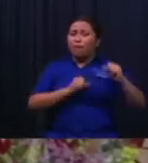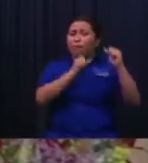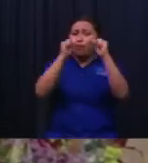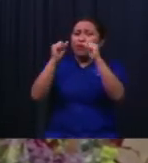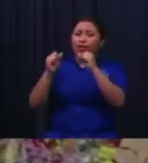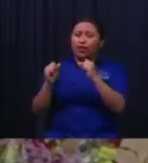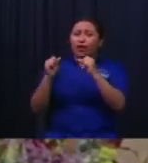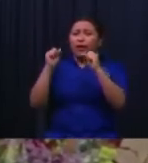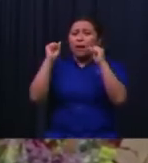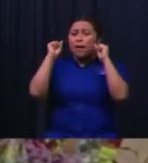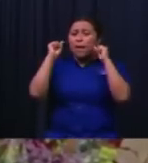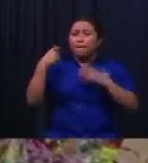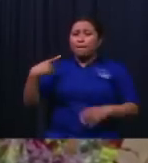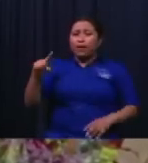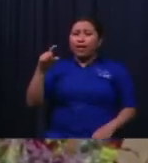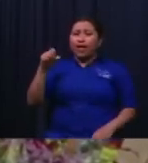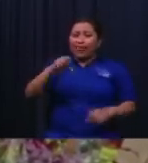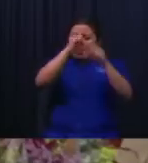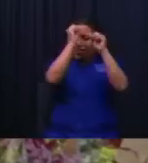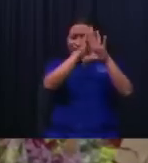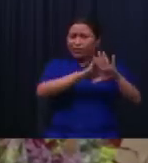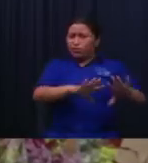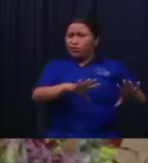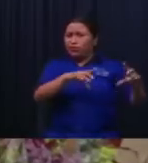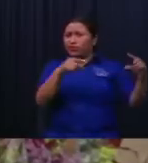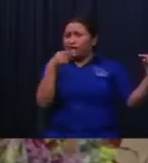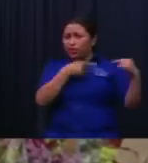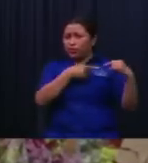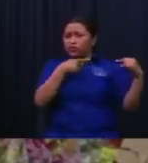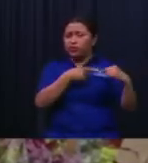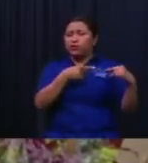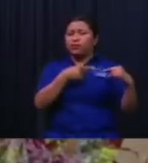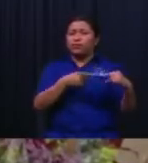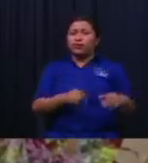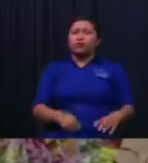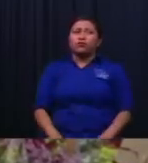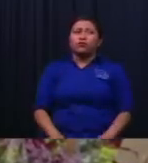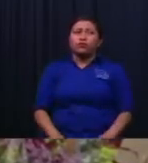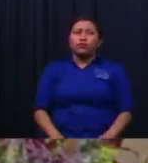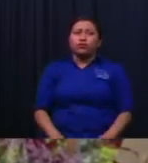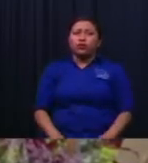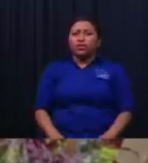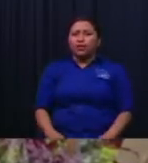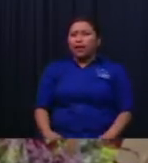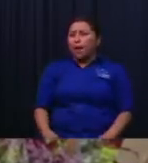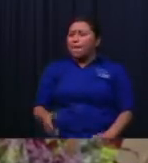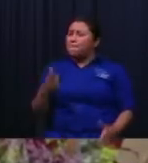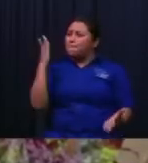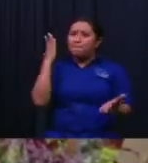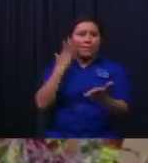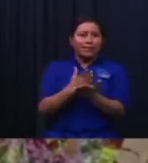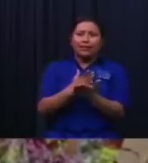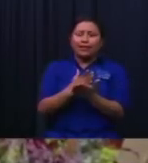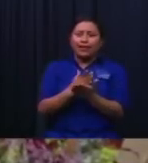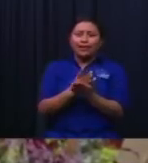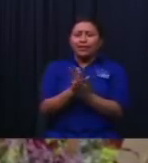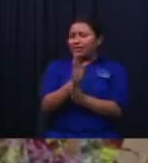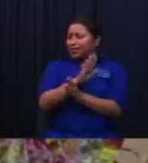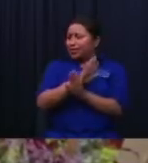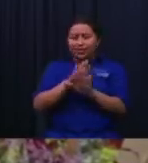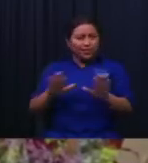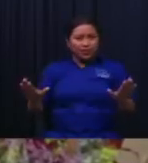autoridad para que tú le pisotees la cabeza a ese demonio, hermano. Ni un día más. Ni un día